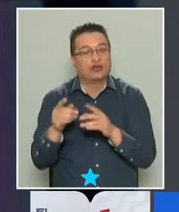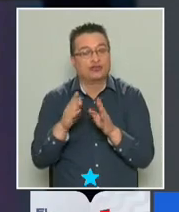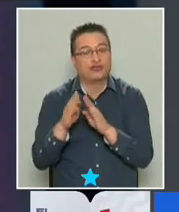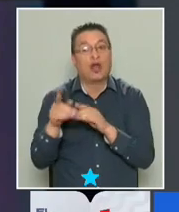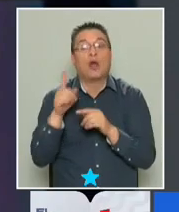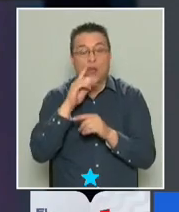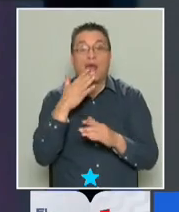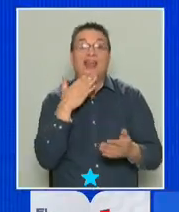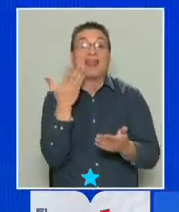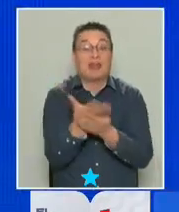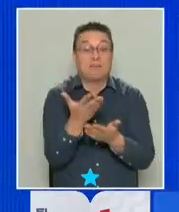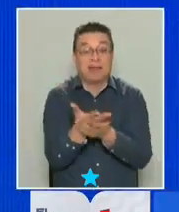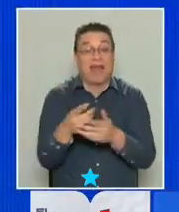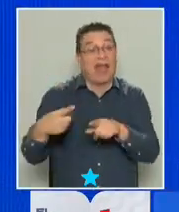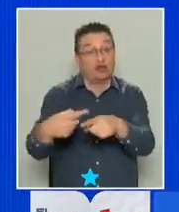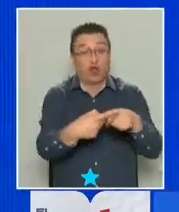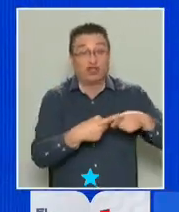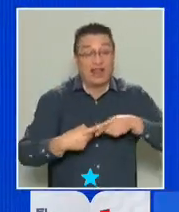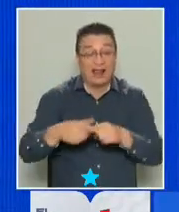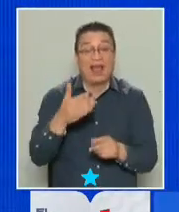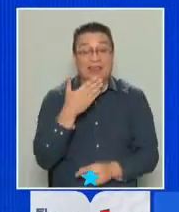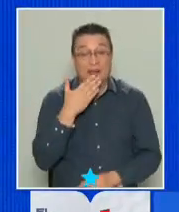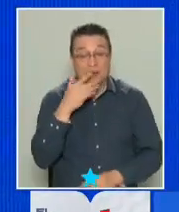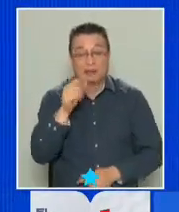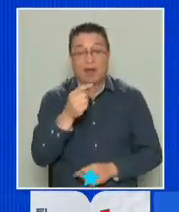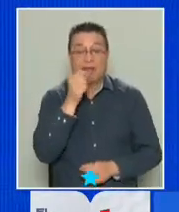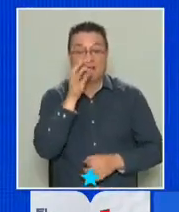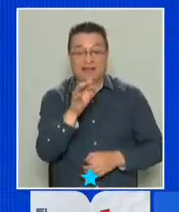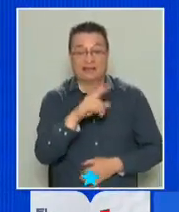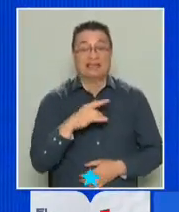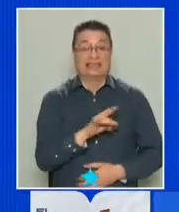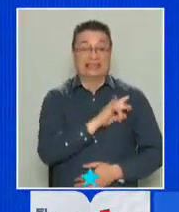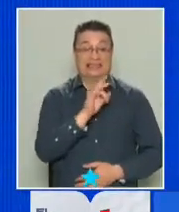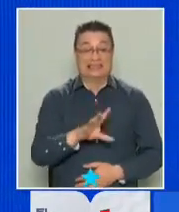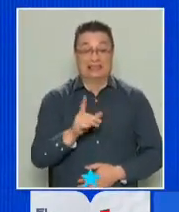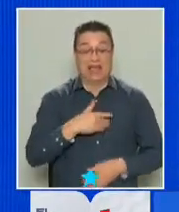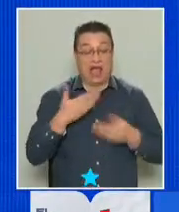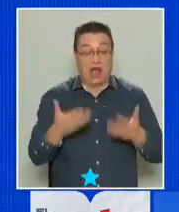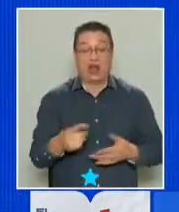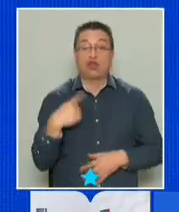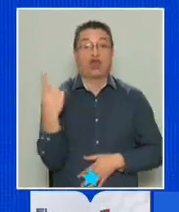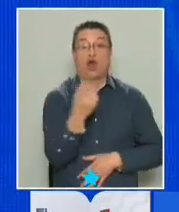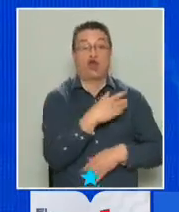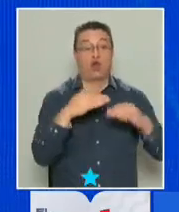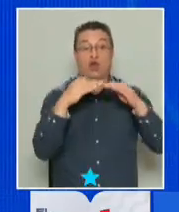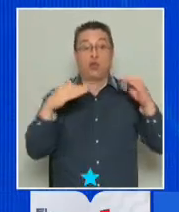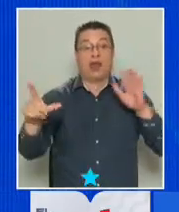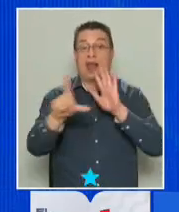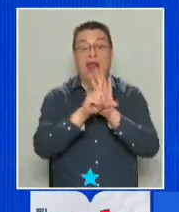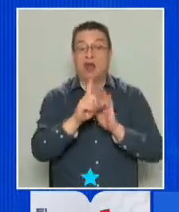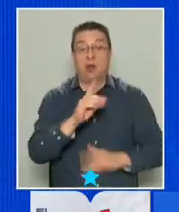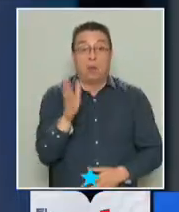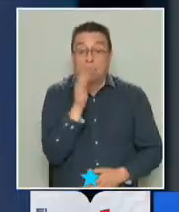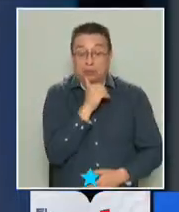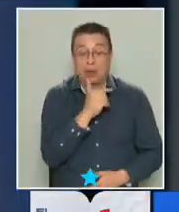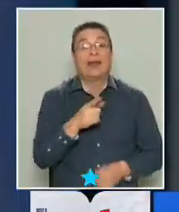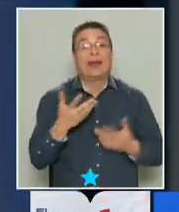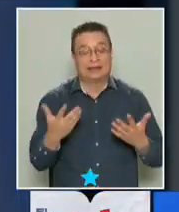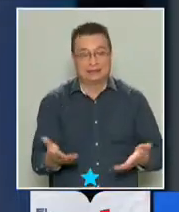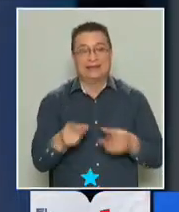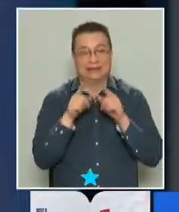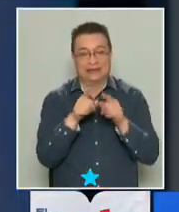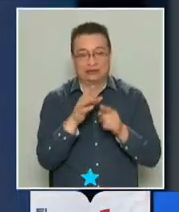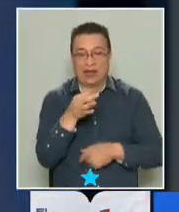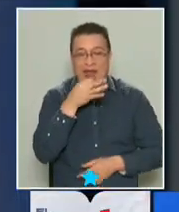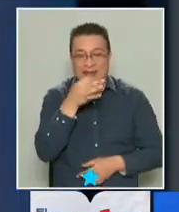de las demandas sociales cuando se habla o se hace el enunciado de que en chile no son actualmente todos iguales ante la ley pero por supuesto y de esto incluso